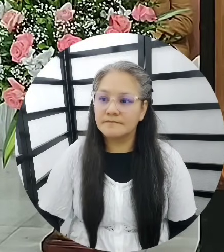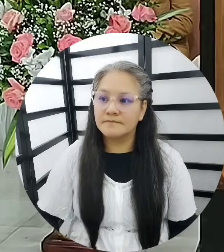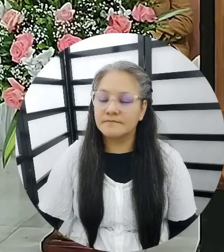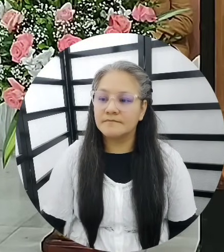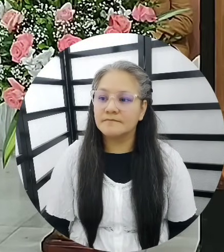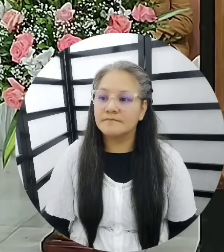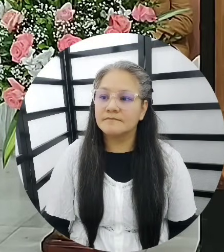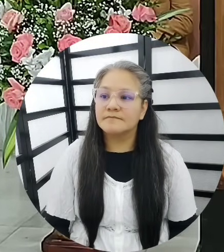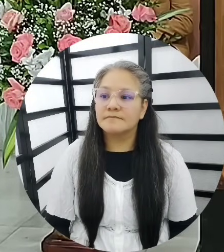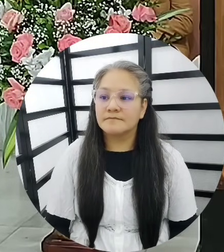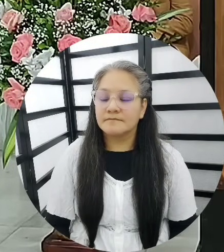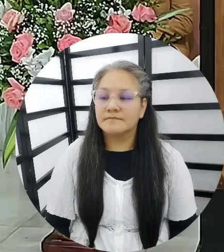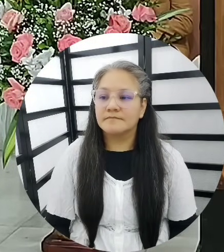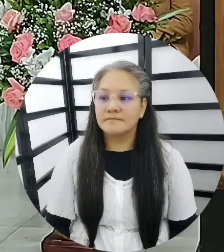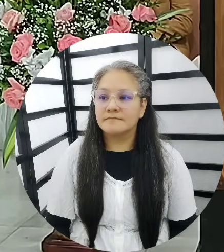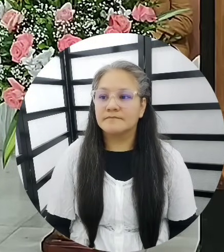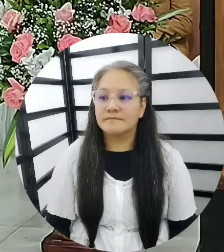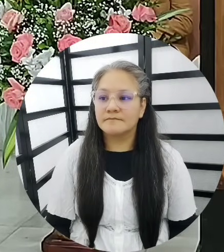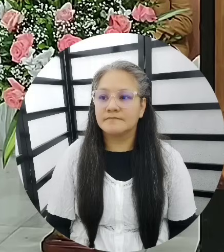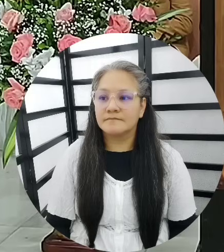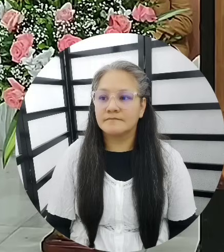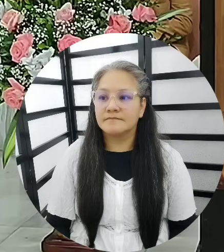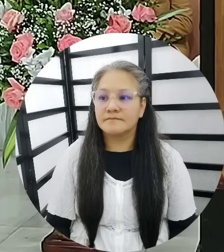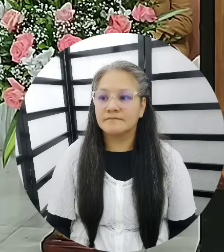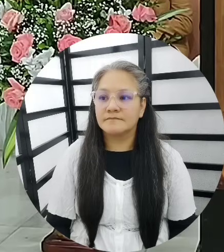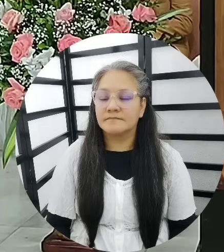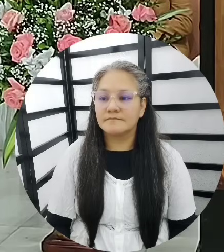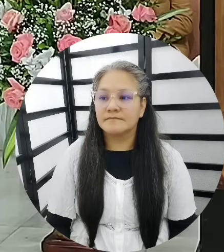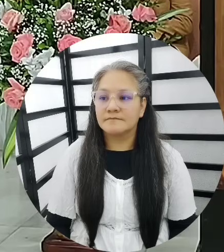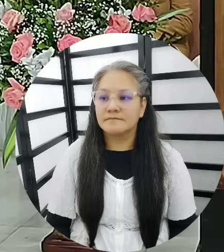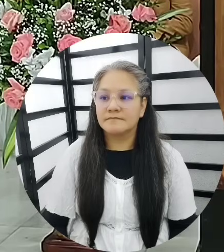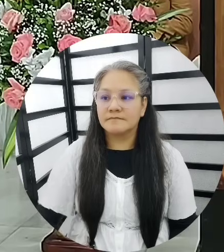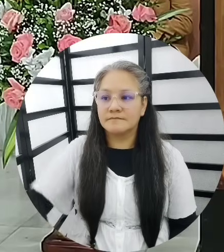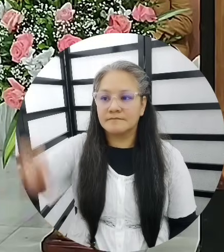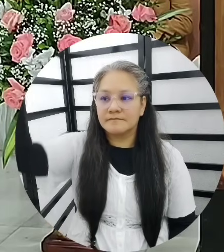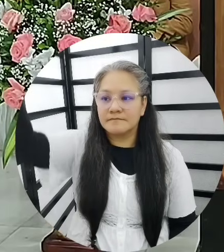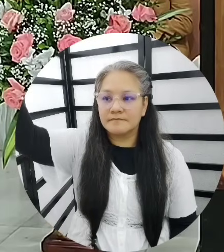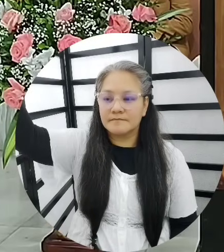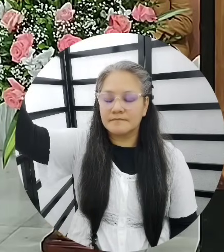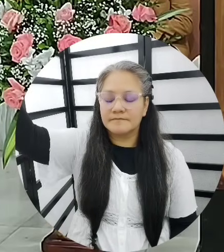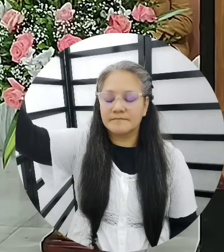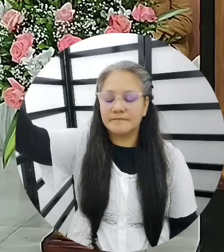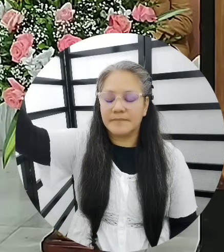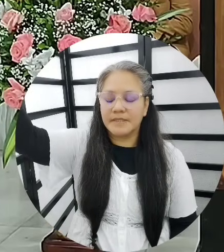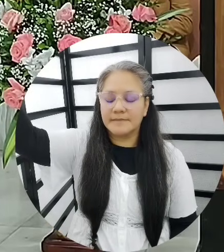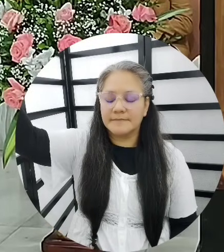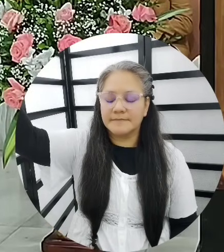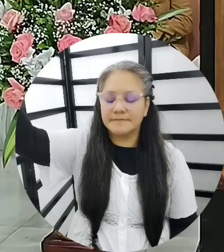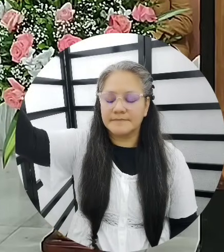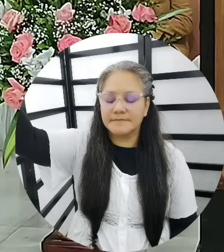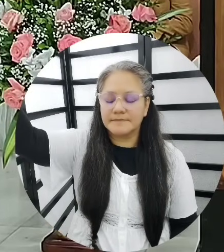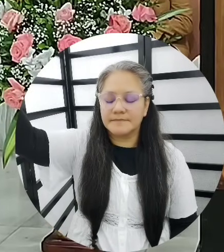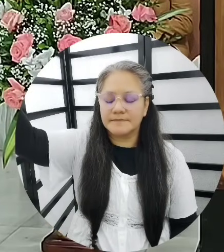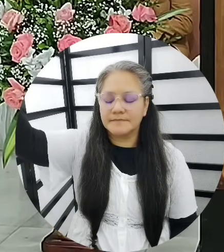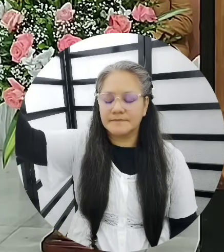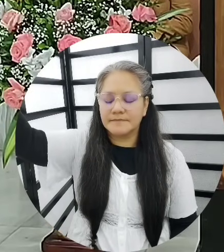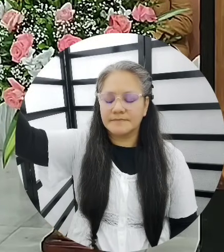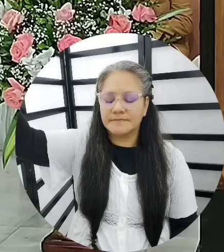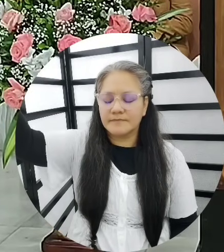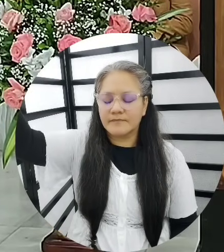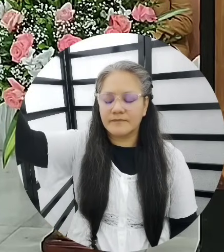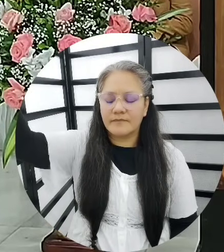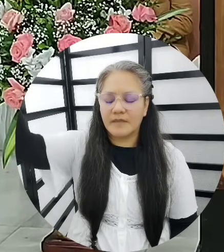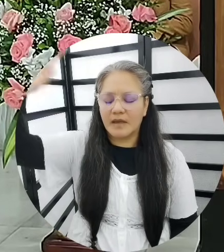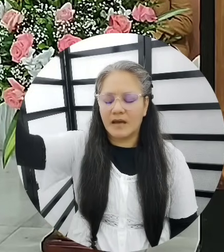el mundo entero, levantará alas, volará hacia los cielos, cuando la trompeta suene, cuando la voz